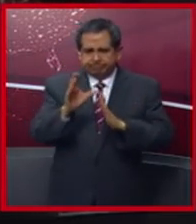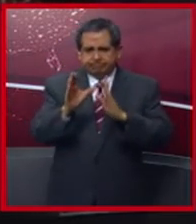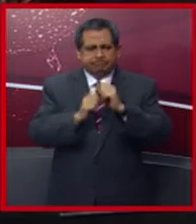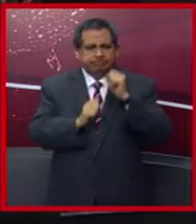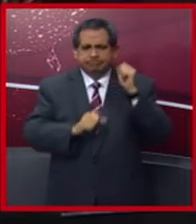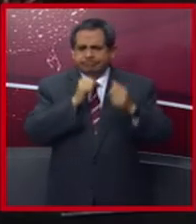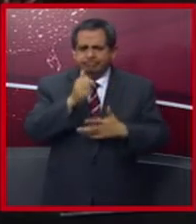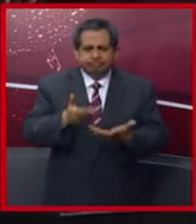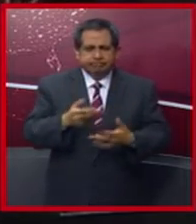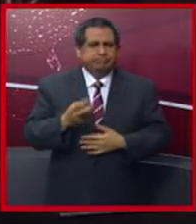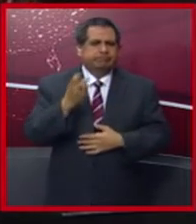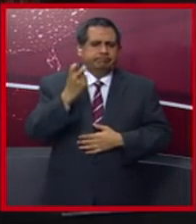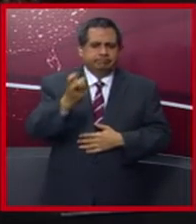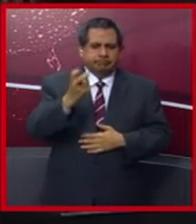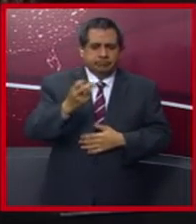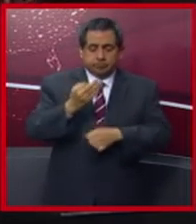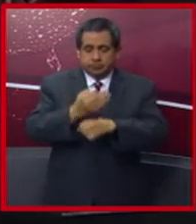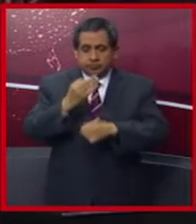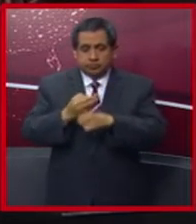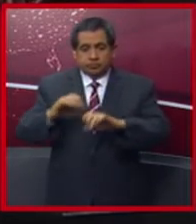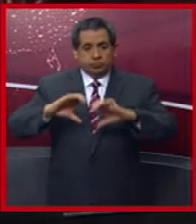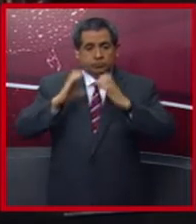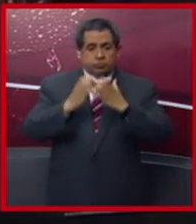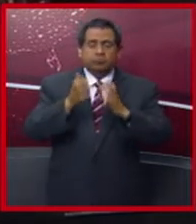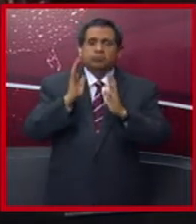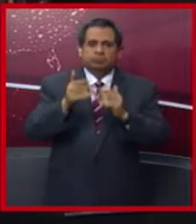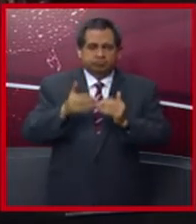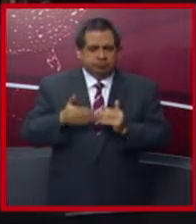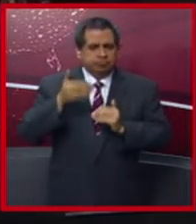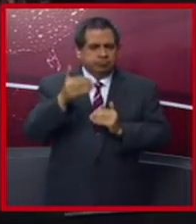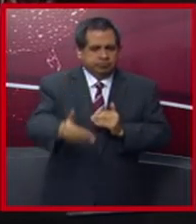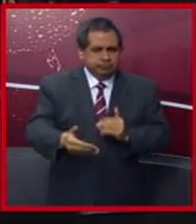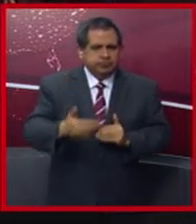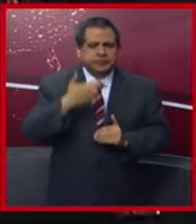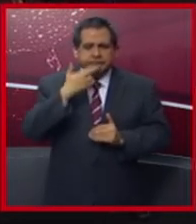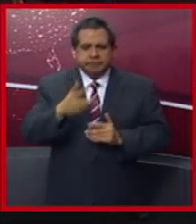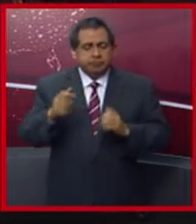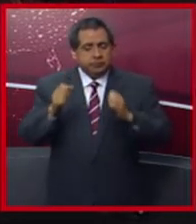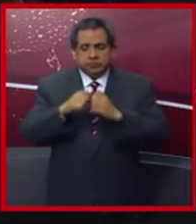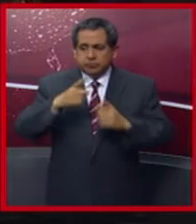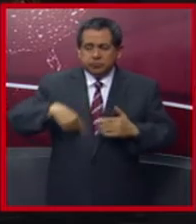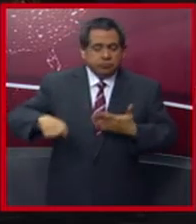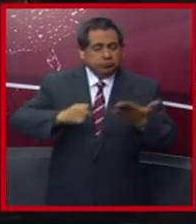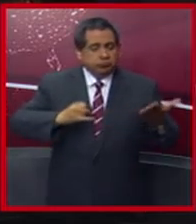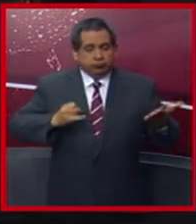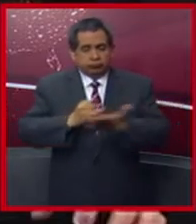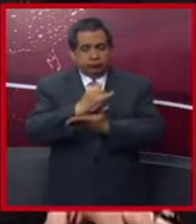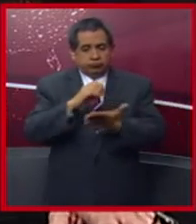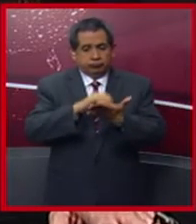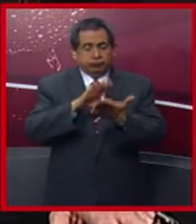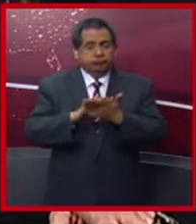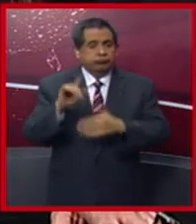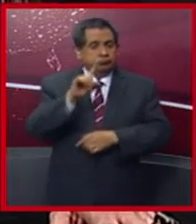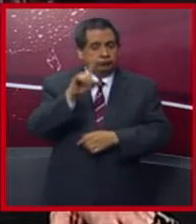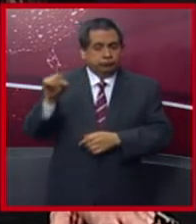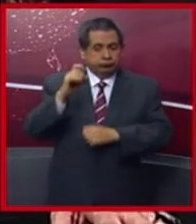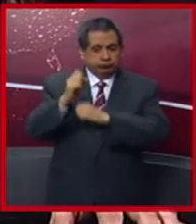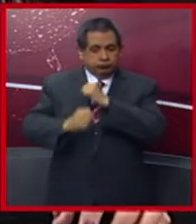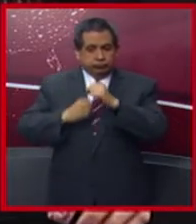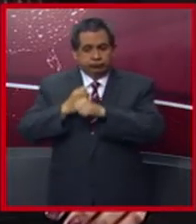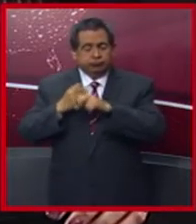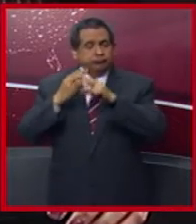este sentido es que el Congreso ha dado un gran paso para que a través de la ratificación en este marco de los 100 años que